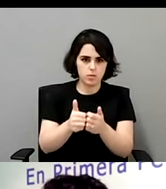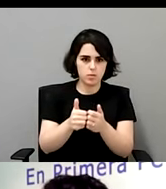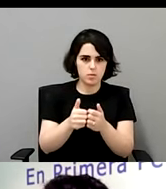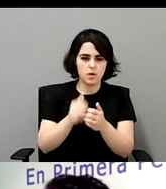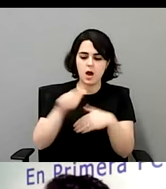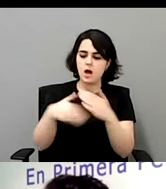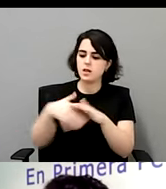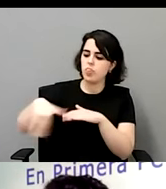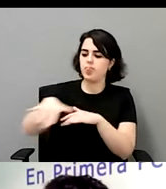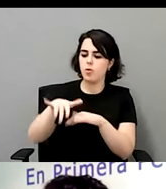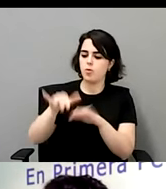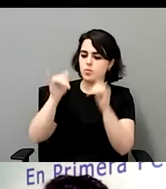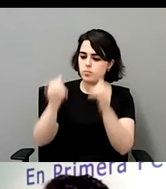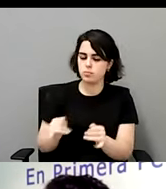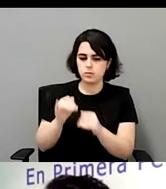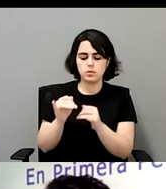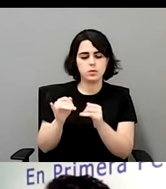sitio y se